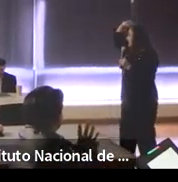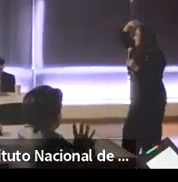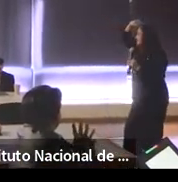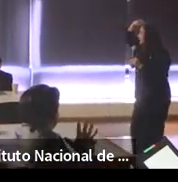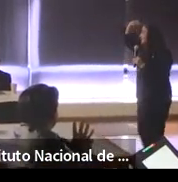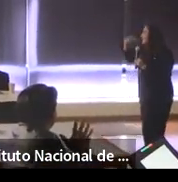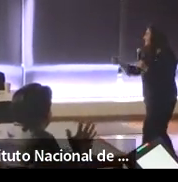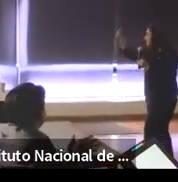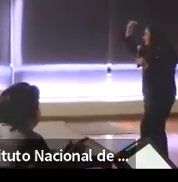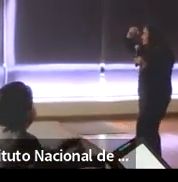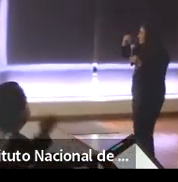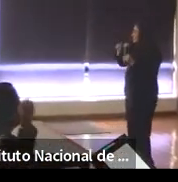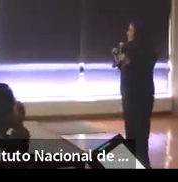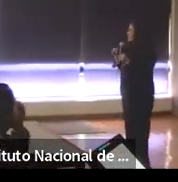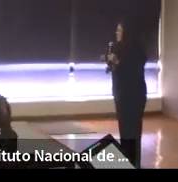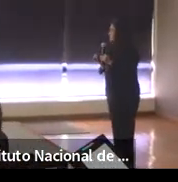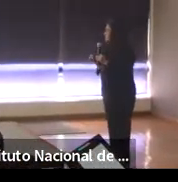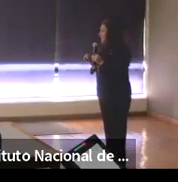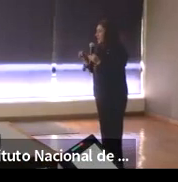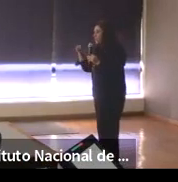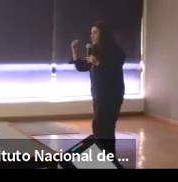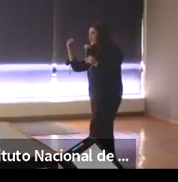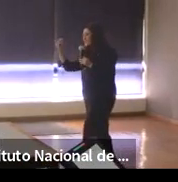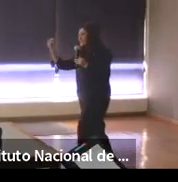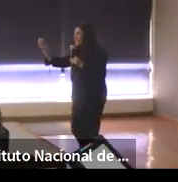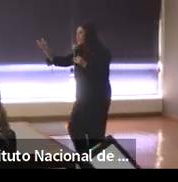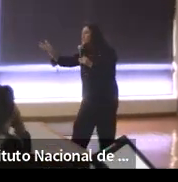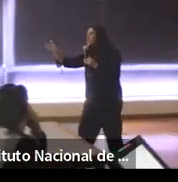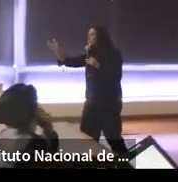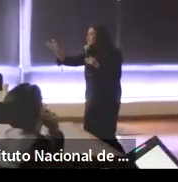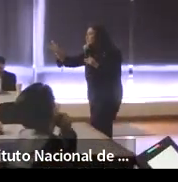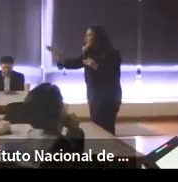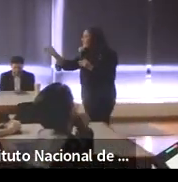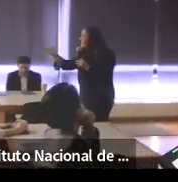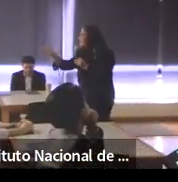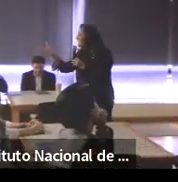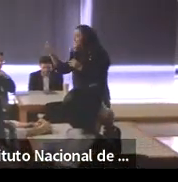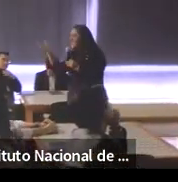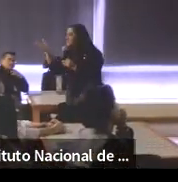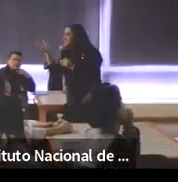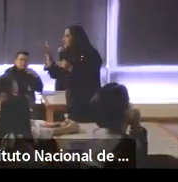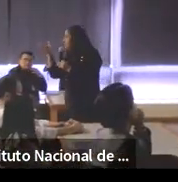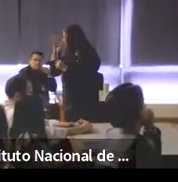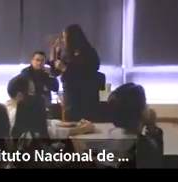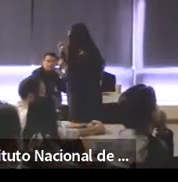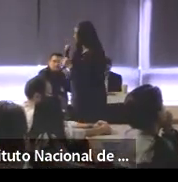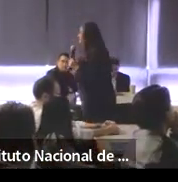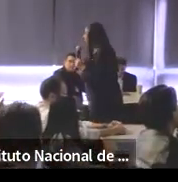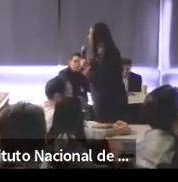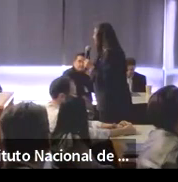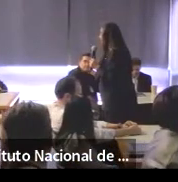con tus creencias tiene que ver contigo misma Por qué llegó la doctora Hortensia Reyes A quitarme mi